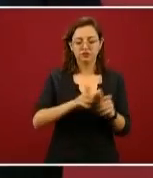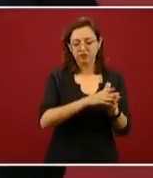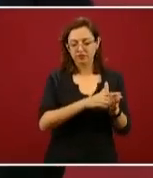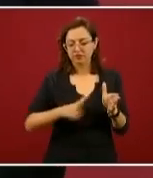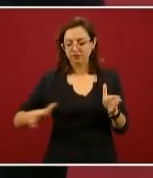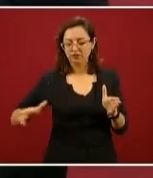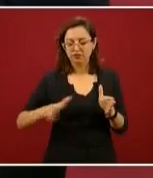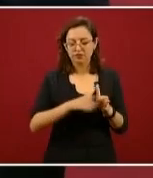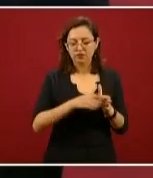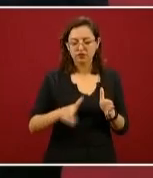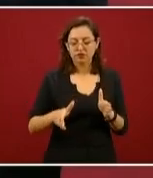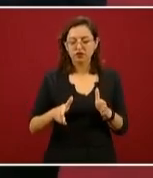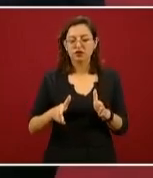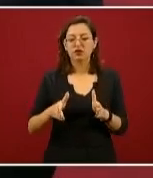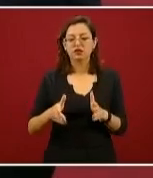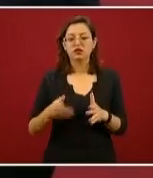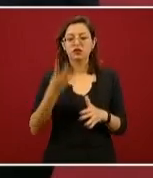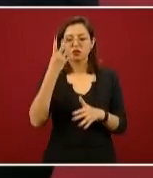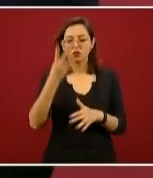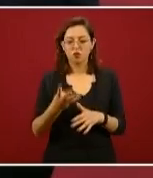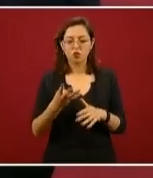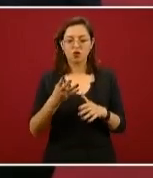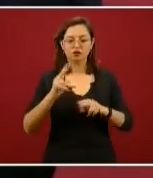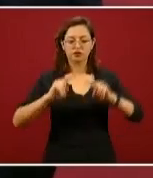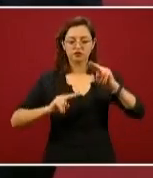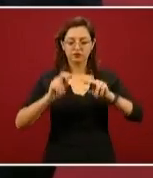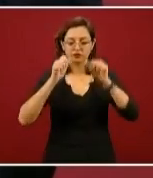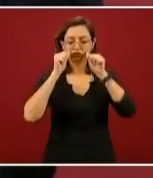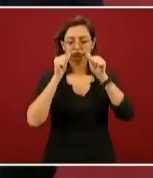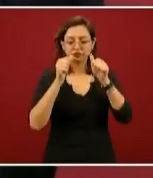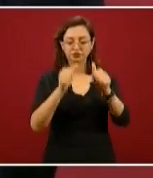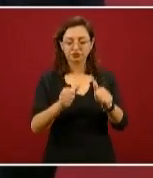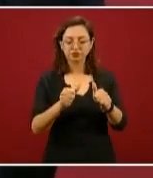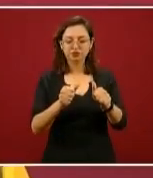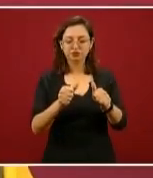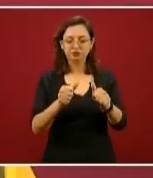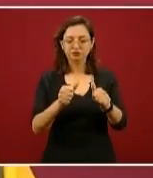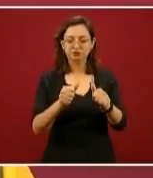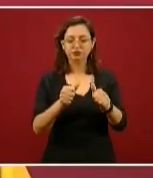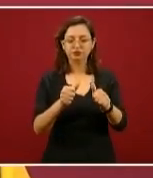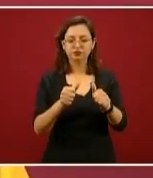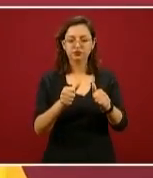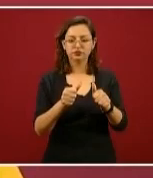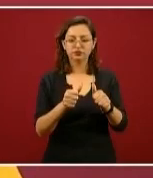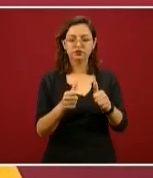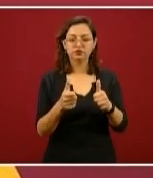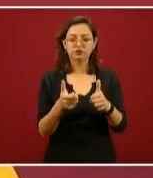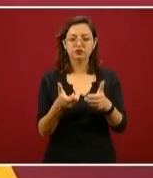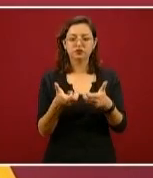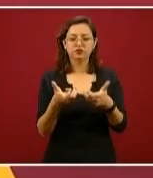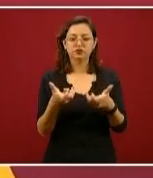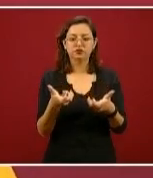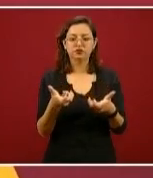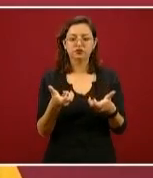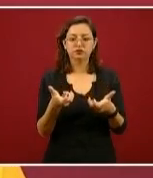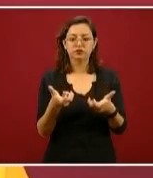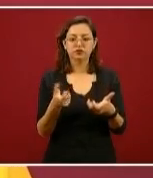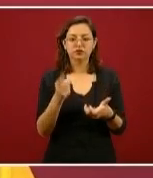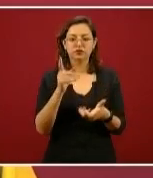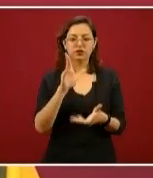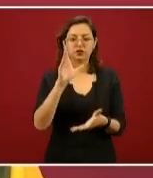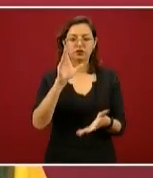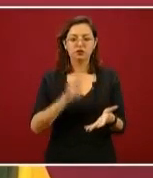para hacer 4 fases de atención, y entonces estaríamos teniendo una capacidad